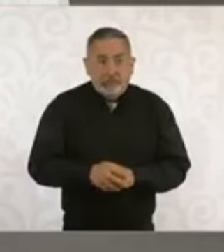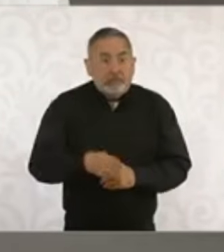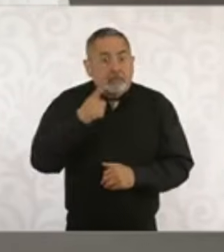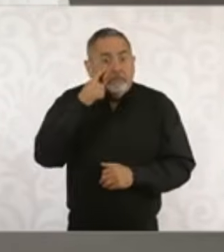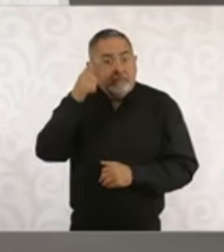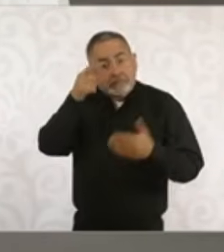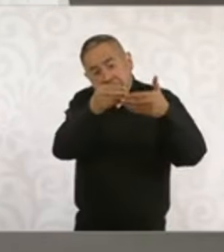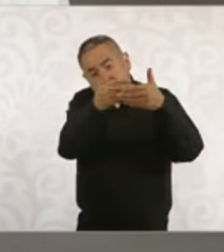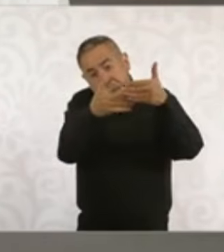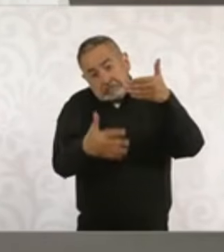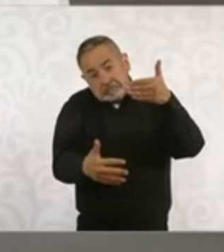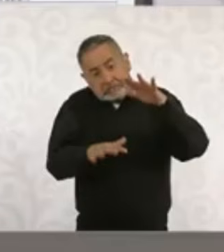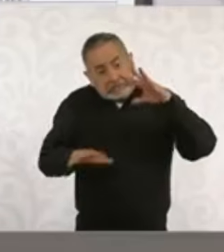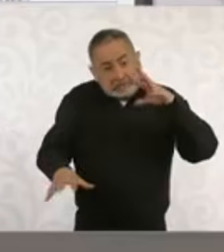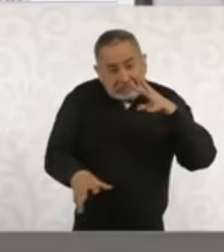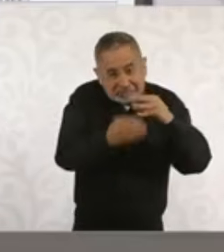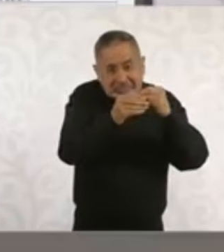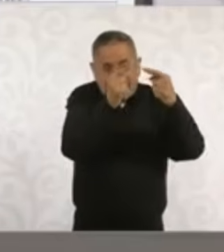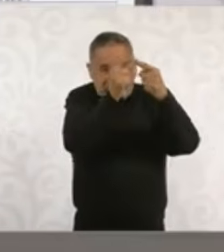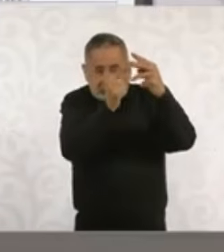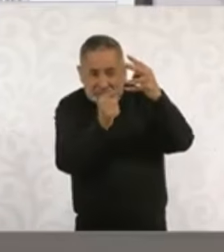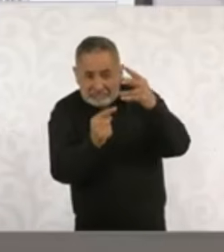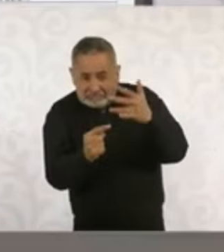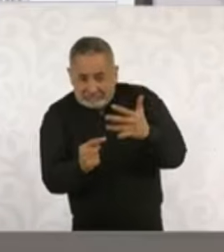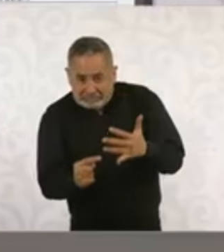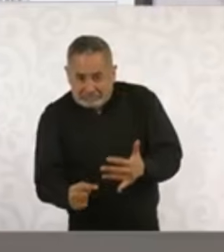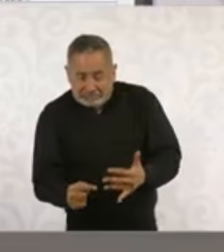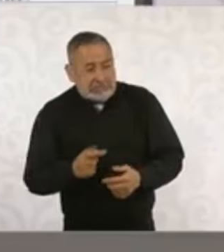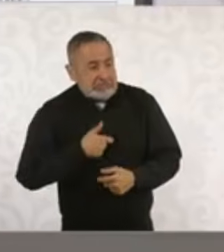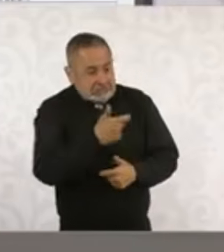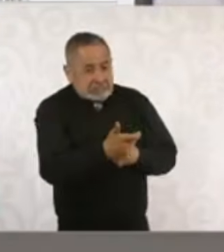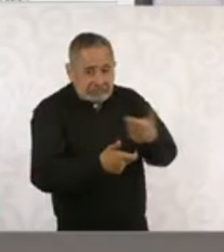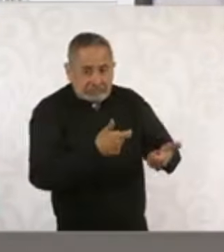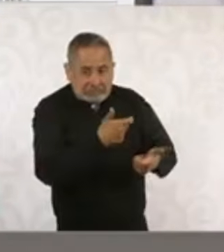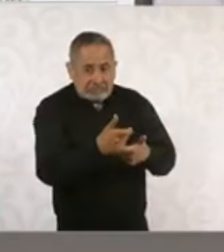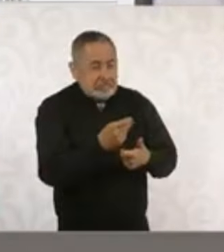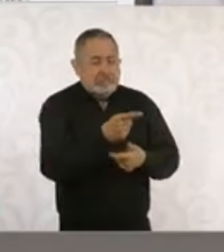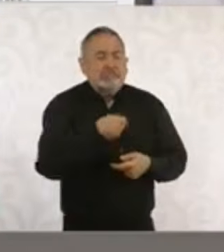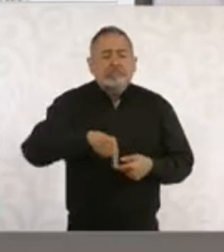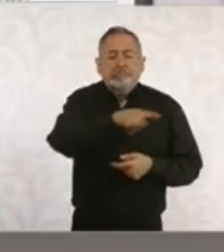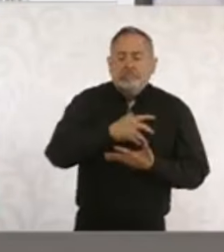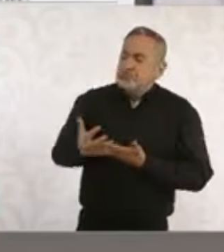Ah, pero todo eso además, lo que tenían